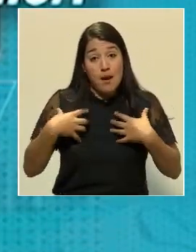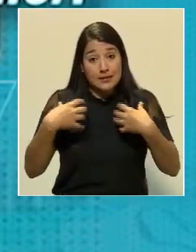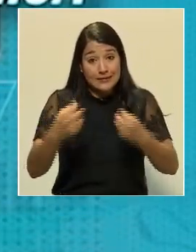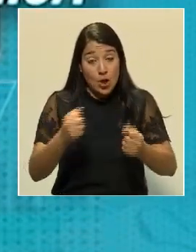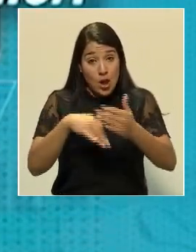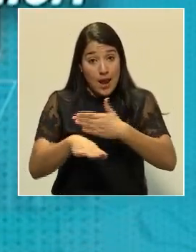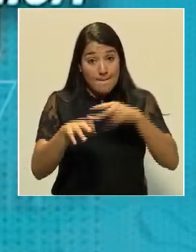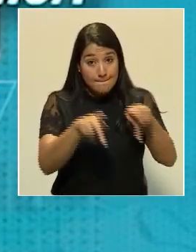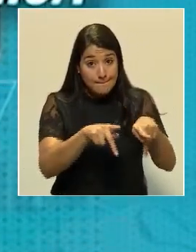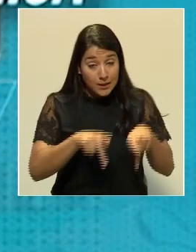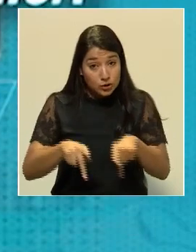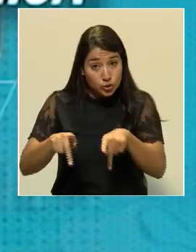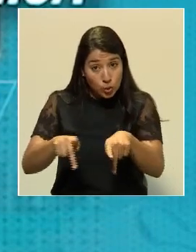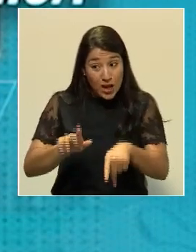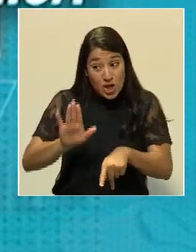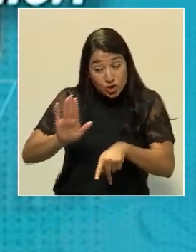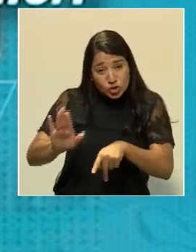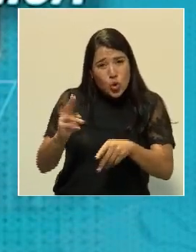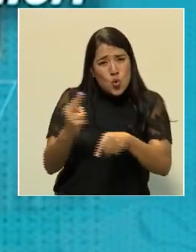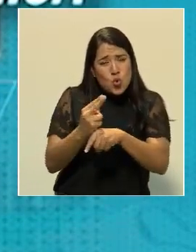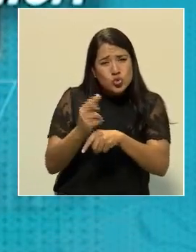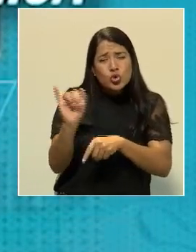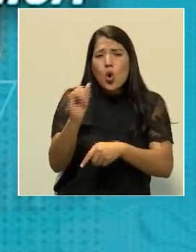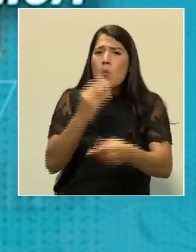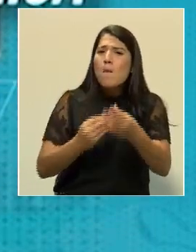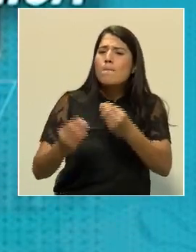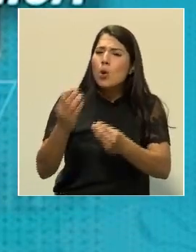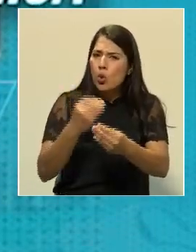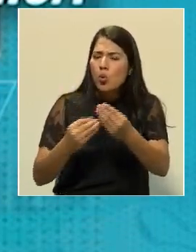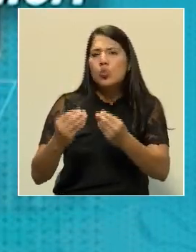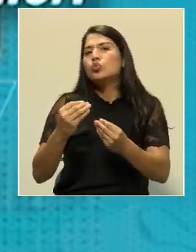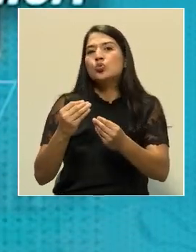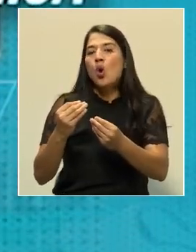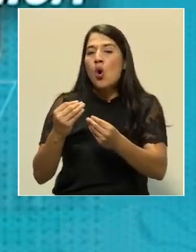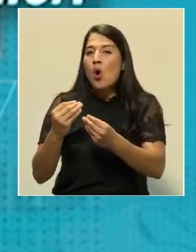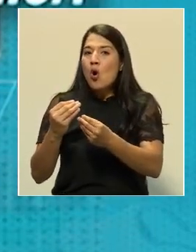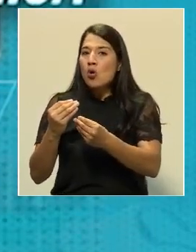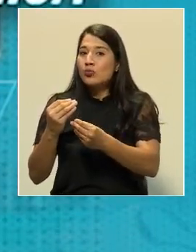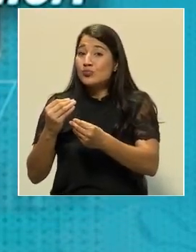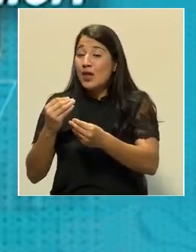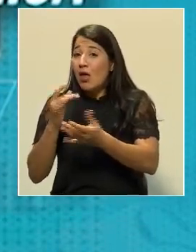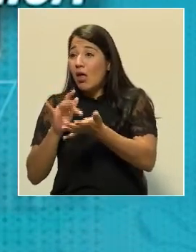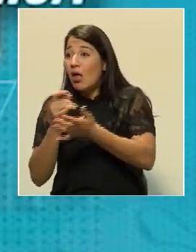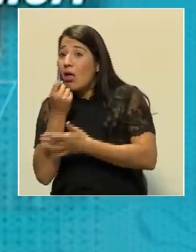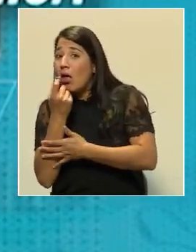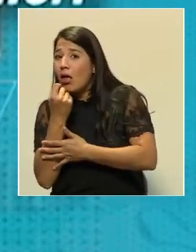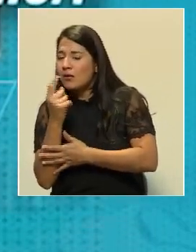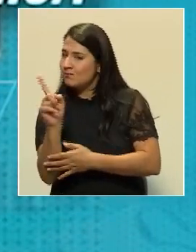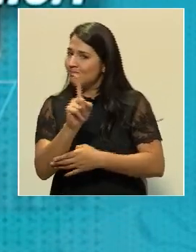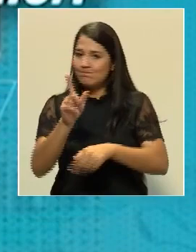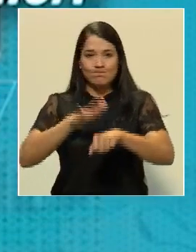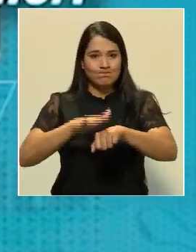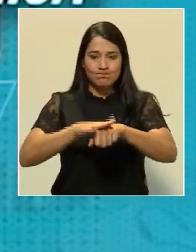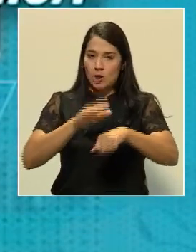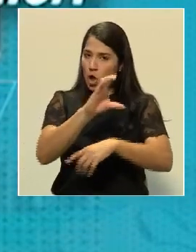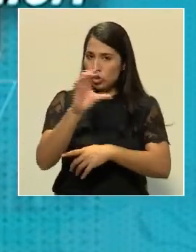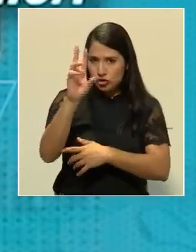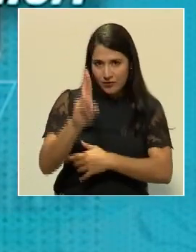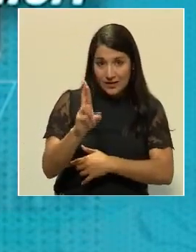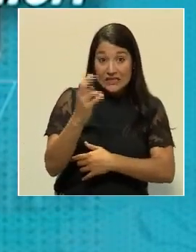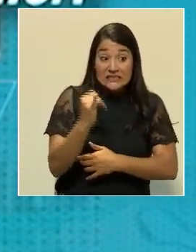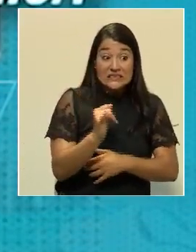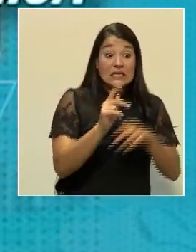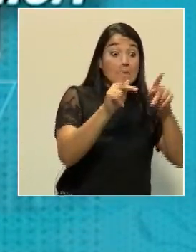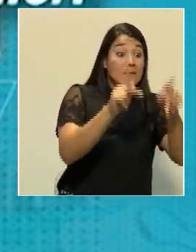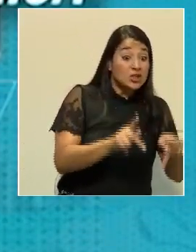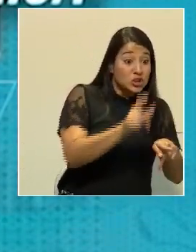población. Su uso como producto medicinal o terapéutico no es permitido en Costa Rica. Aquellas personas o empresas que